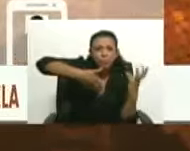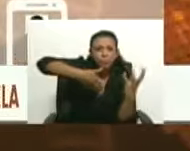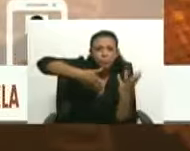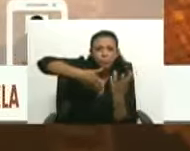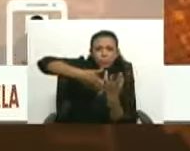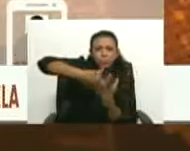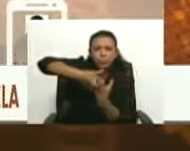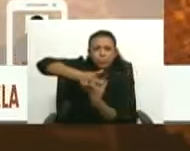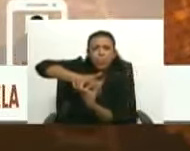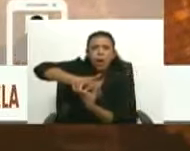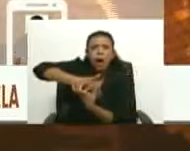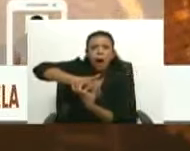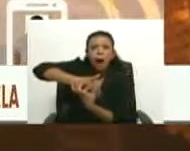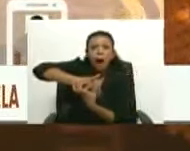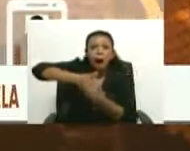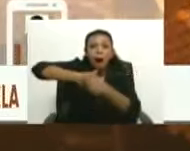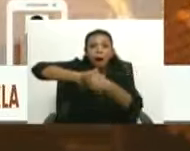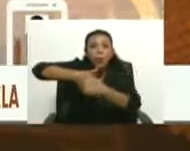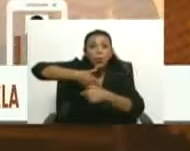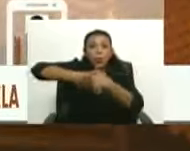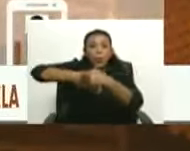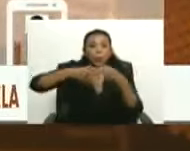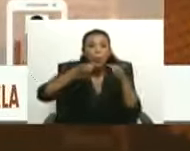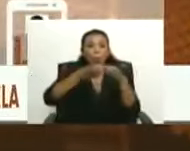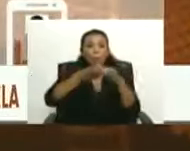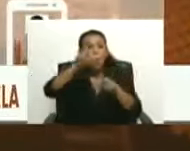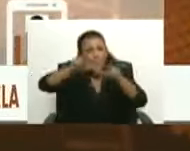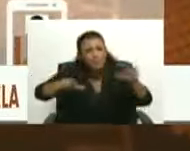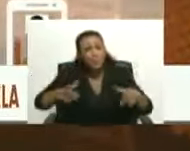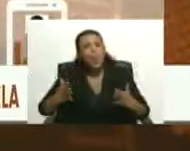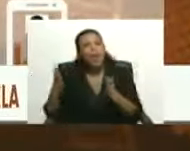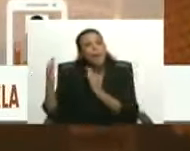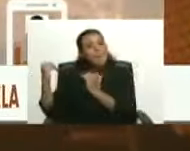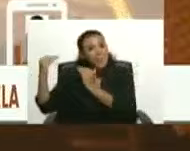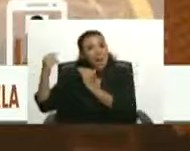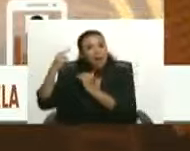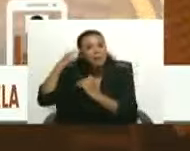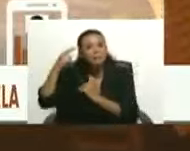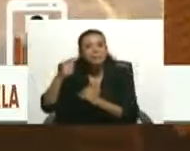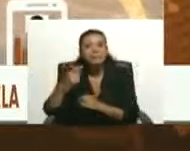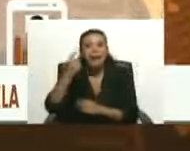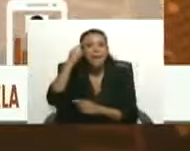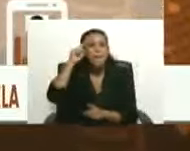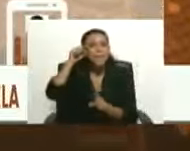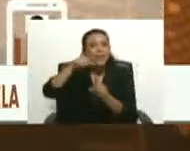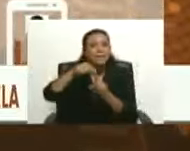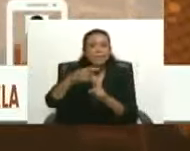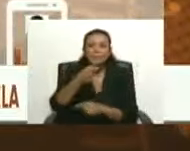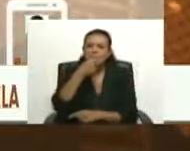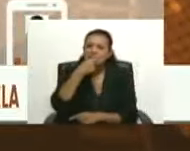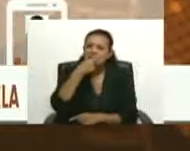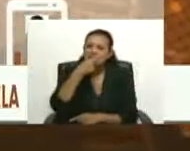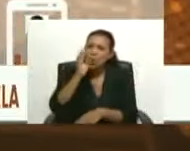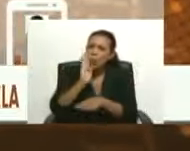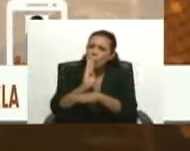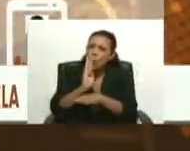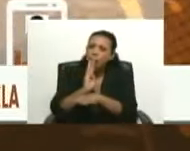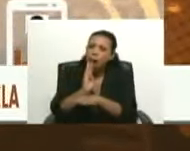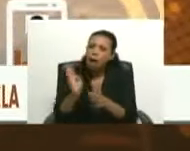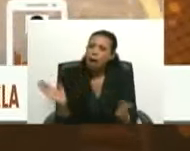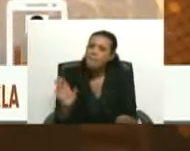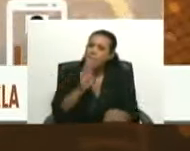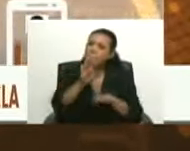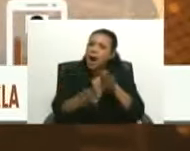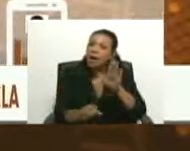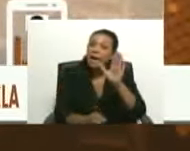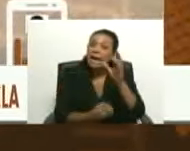muy esperanzador que un grupo de hombres y mujeres de Venezuela, fundamentalmente jóvenes, estén dando este paso